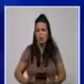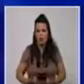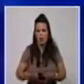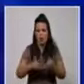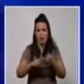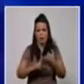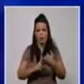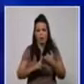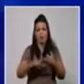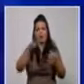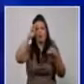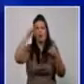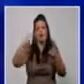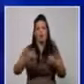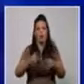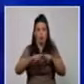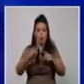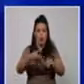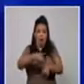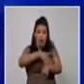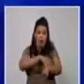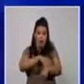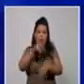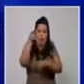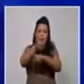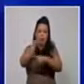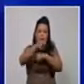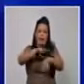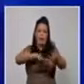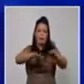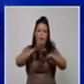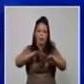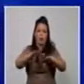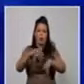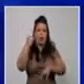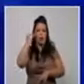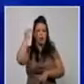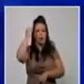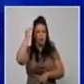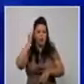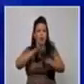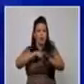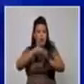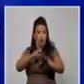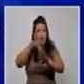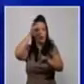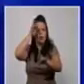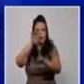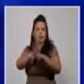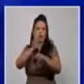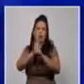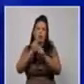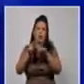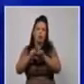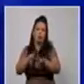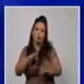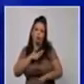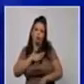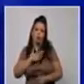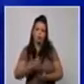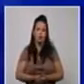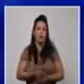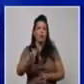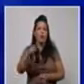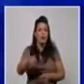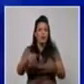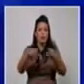una preparación, después de una capacitación en todo el trabajo. Y ese personal trabaja 24